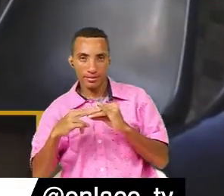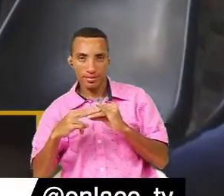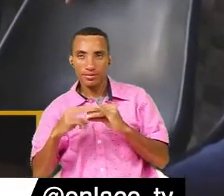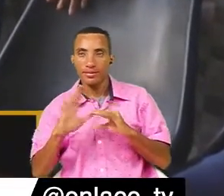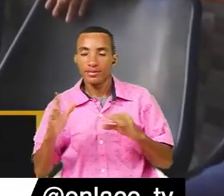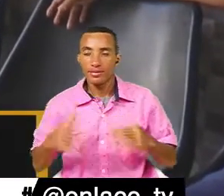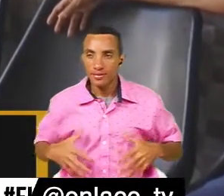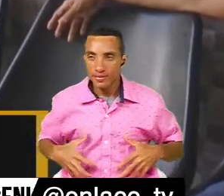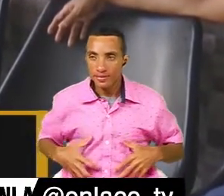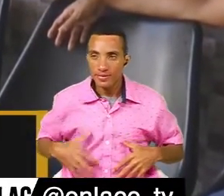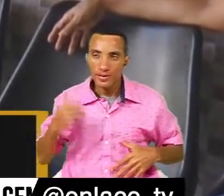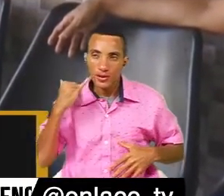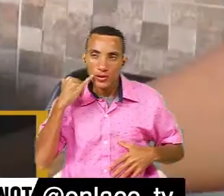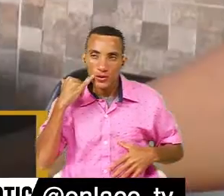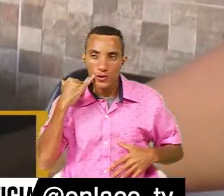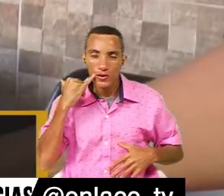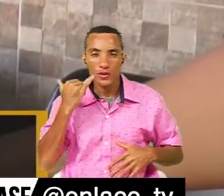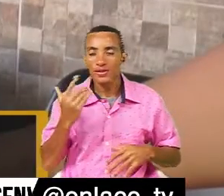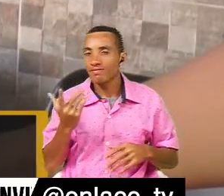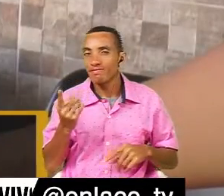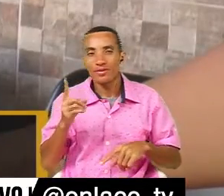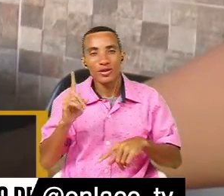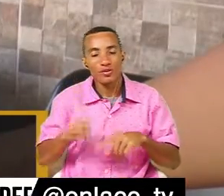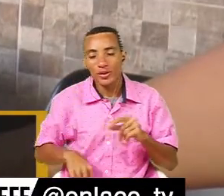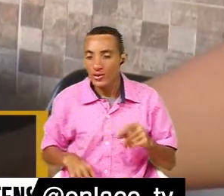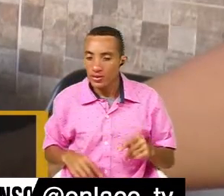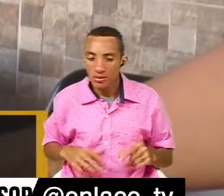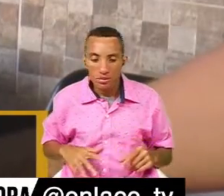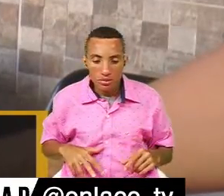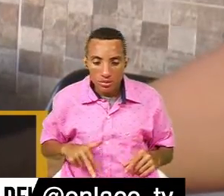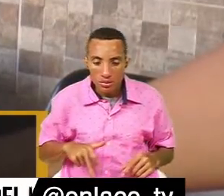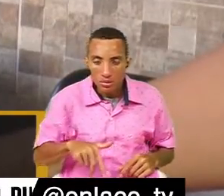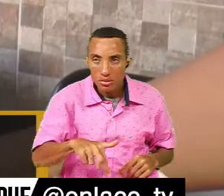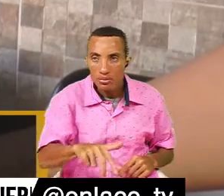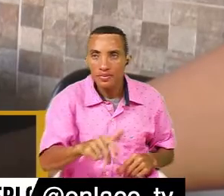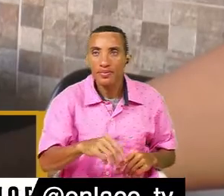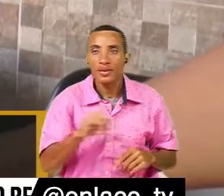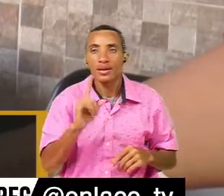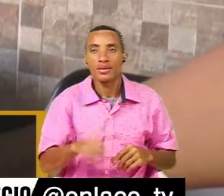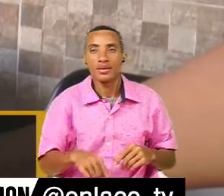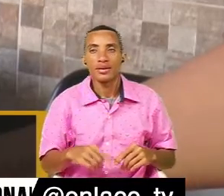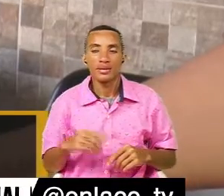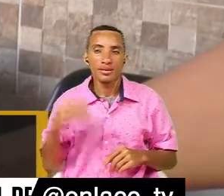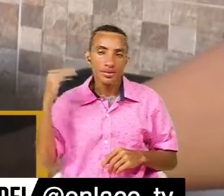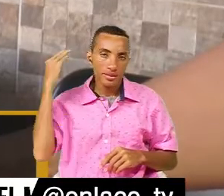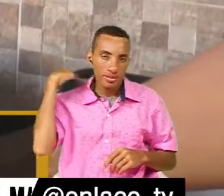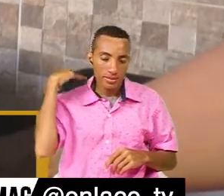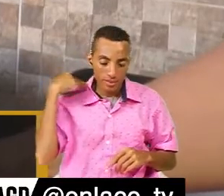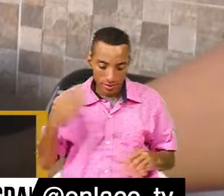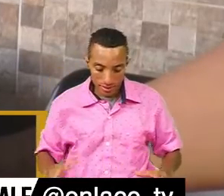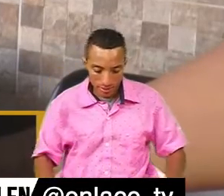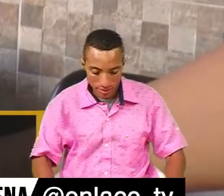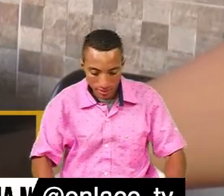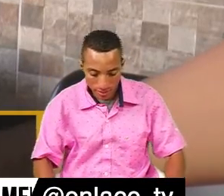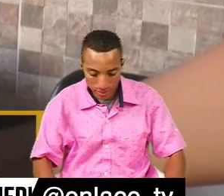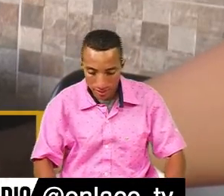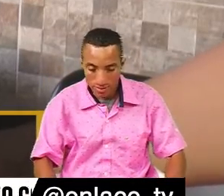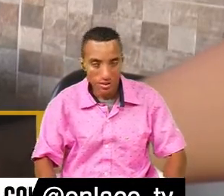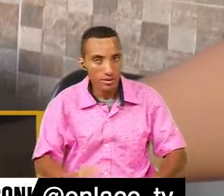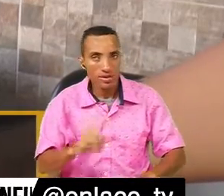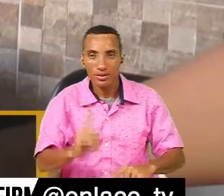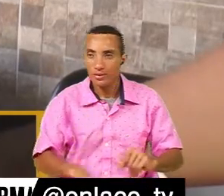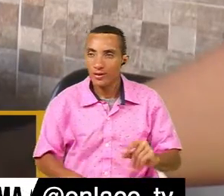y piernas. Ya no puedo movilizarme por mi cuenta, hay como una espasticidad en las piernas, o sea, ya no puedo mover las